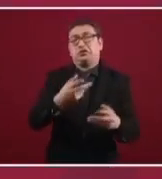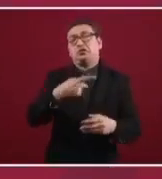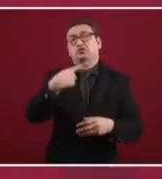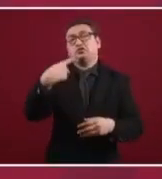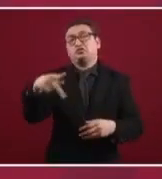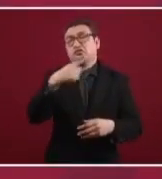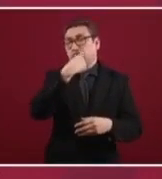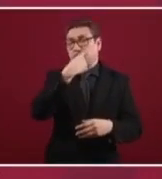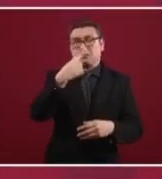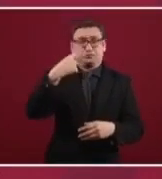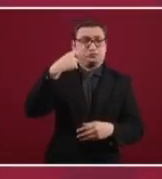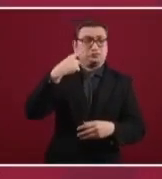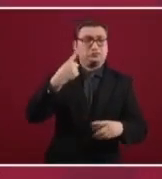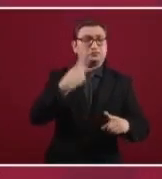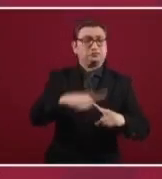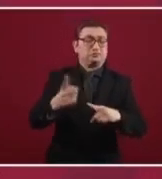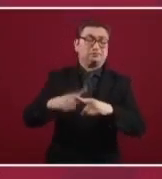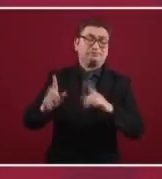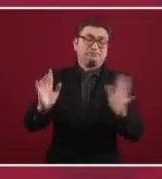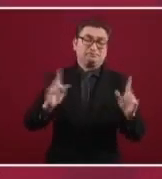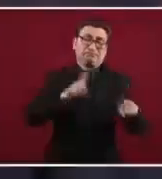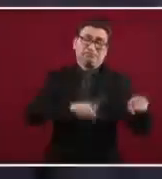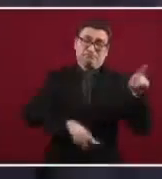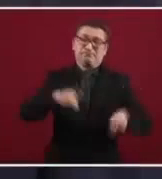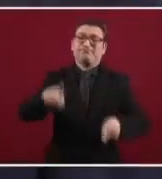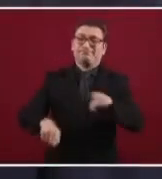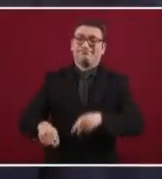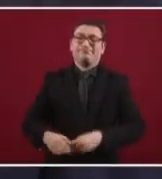visión, su punto de vista,